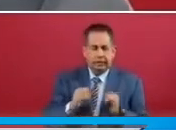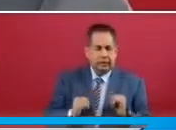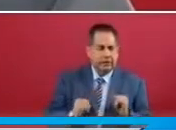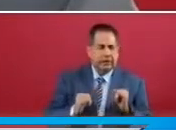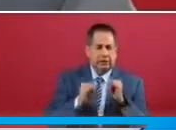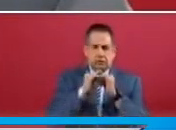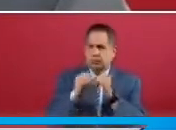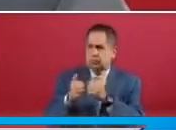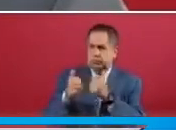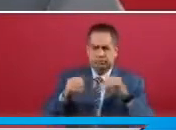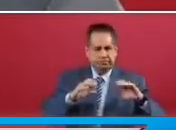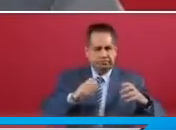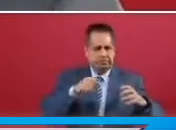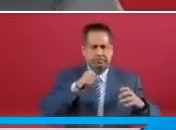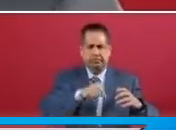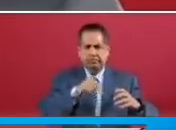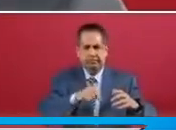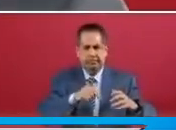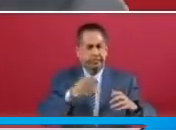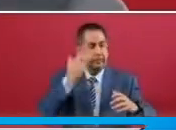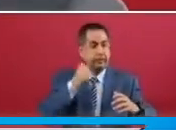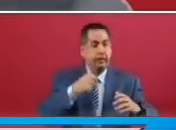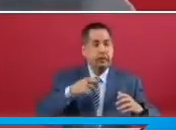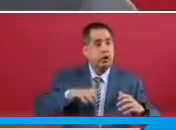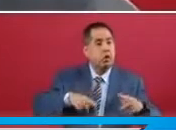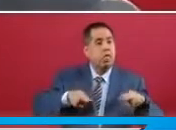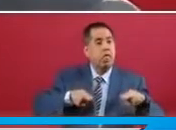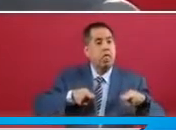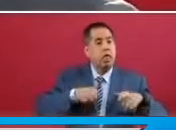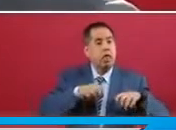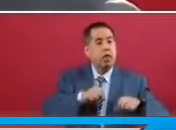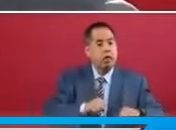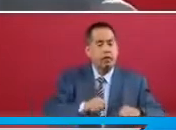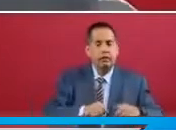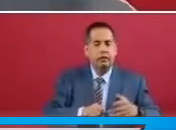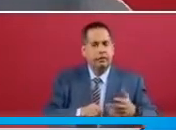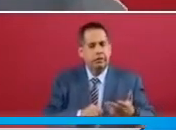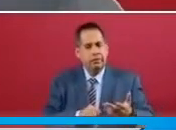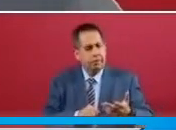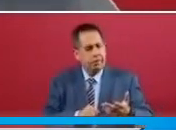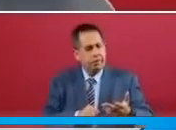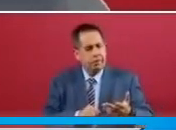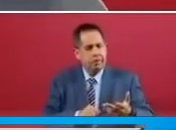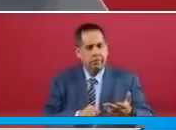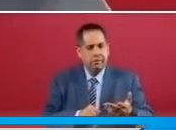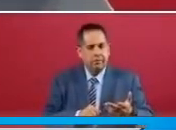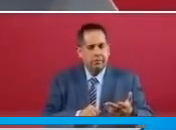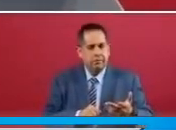que estaban tomados para